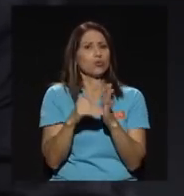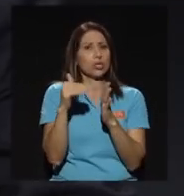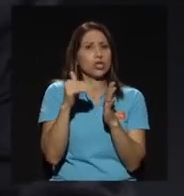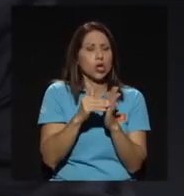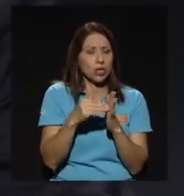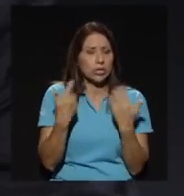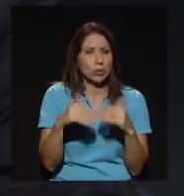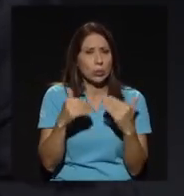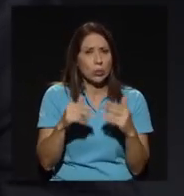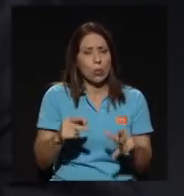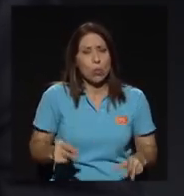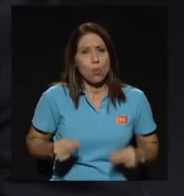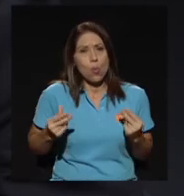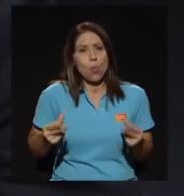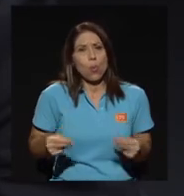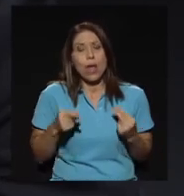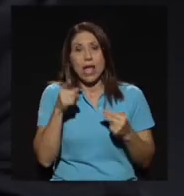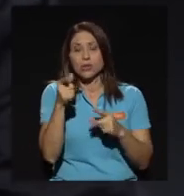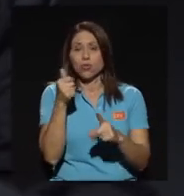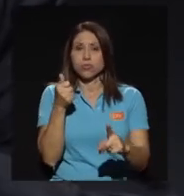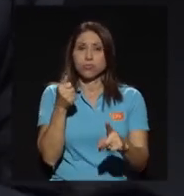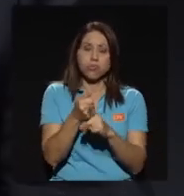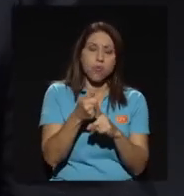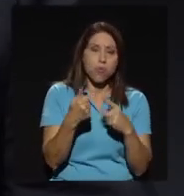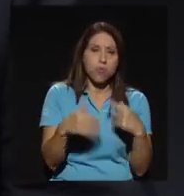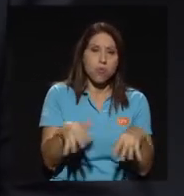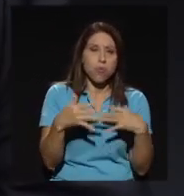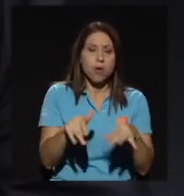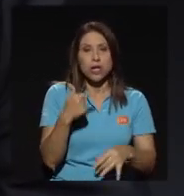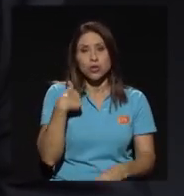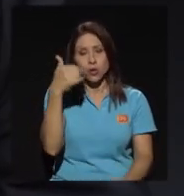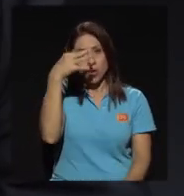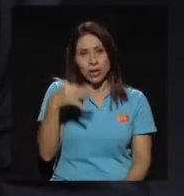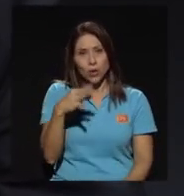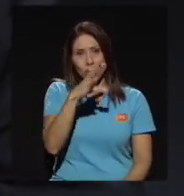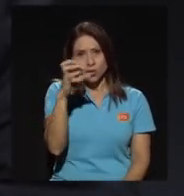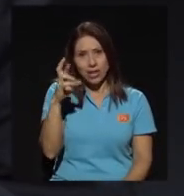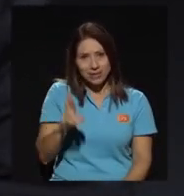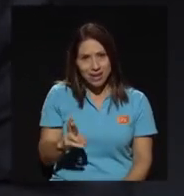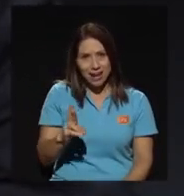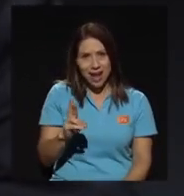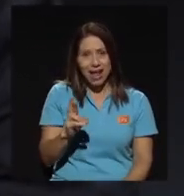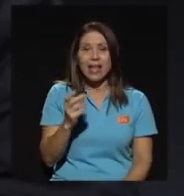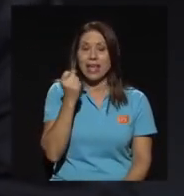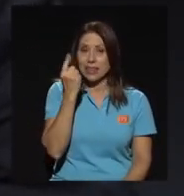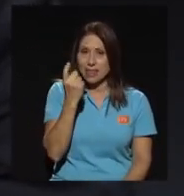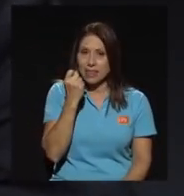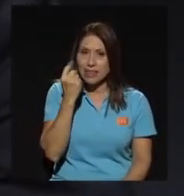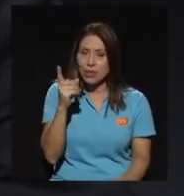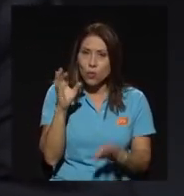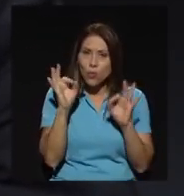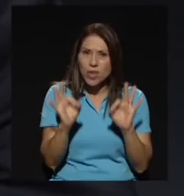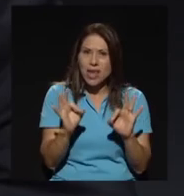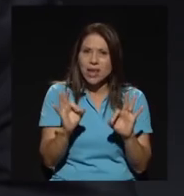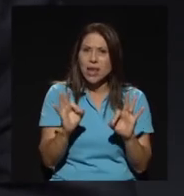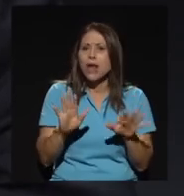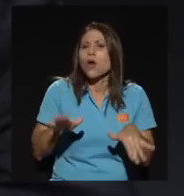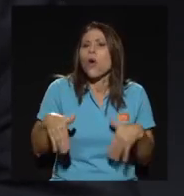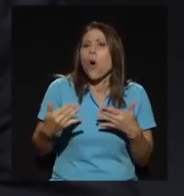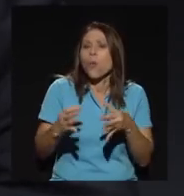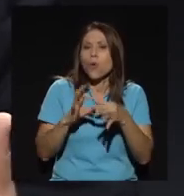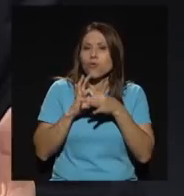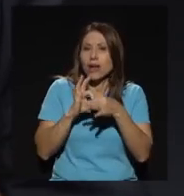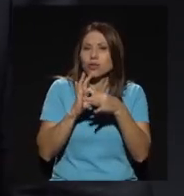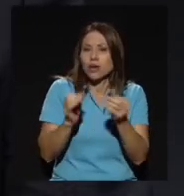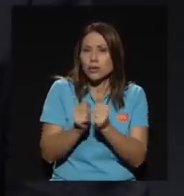tiene un impacto muy grande y creo que costa rica que viene el punto importante entendiendo bien cómo relacionarse con ellos